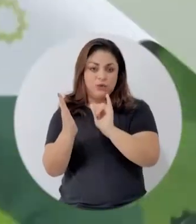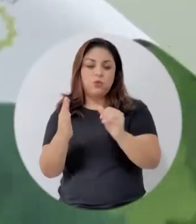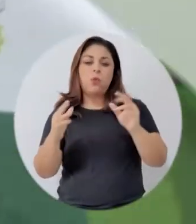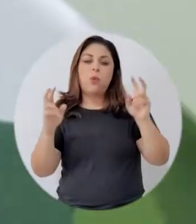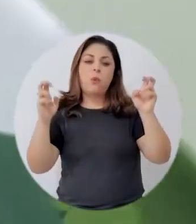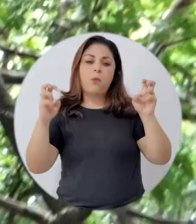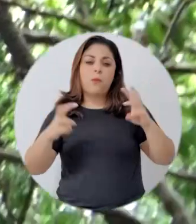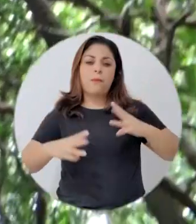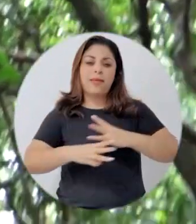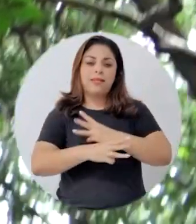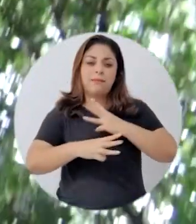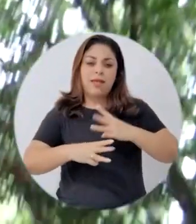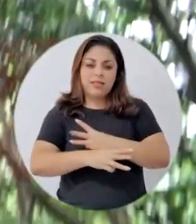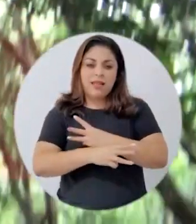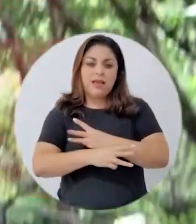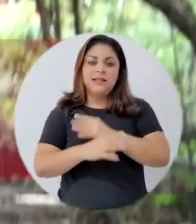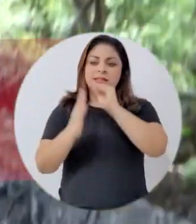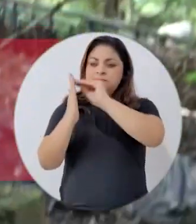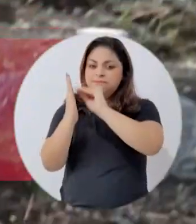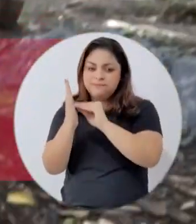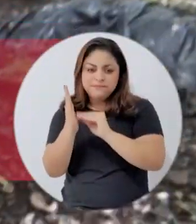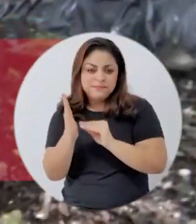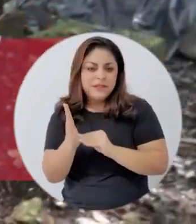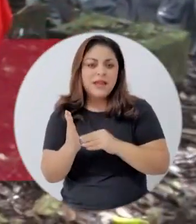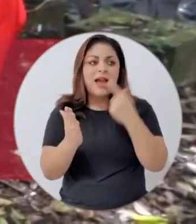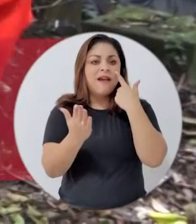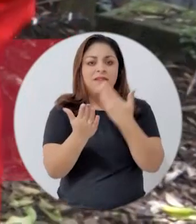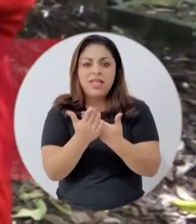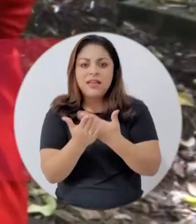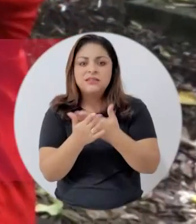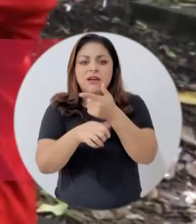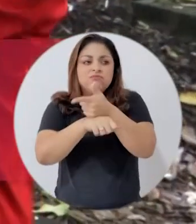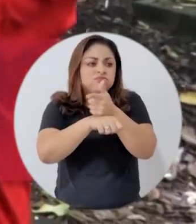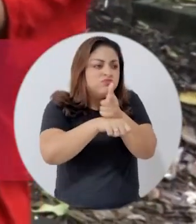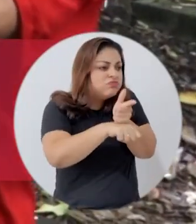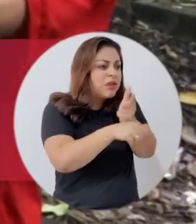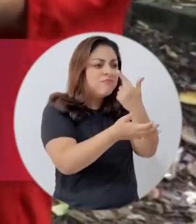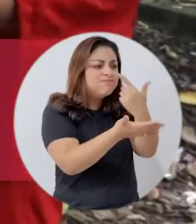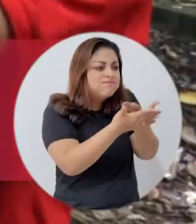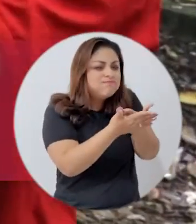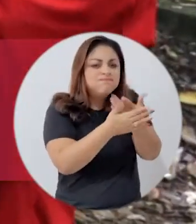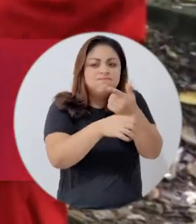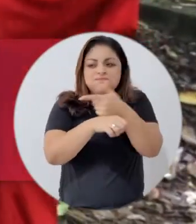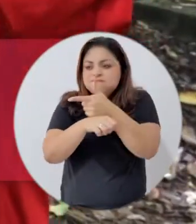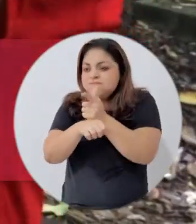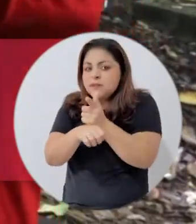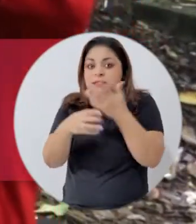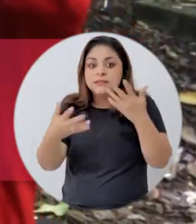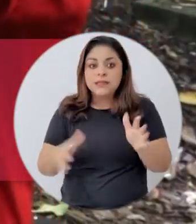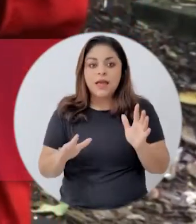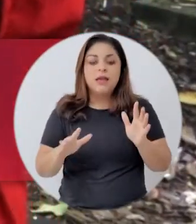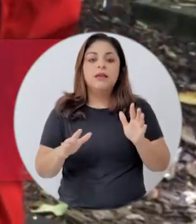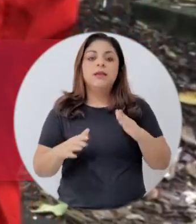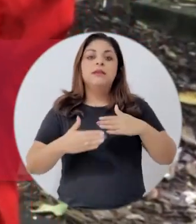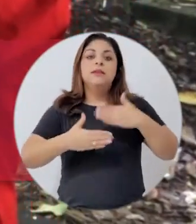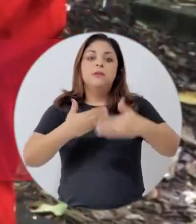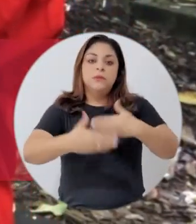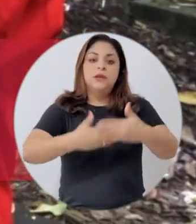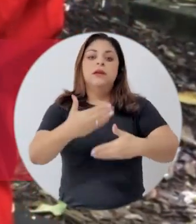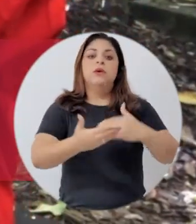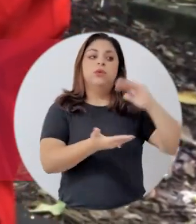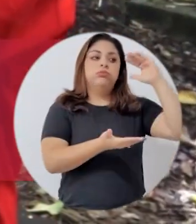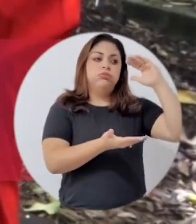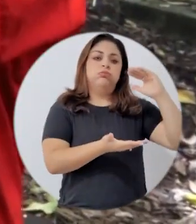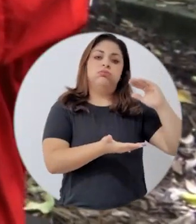matemática, el levantamiento de evidencias para las verificaciones, hasta llegar a obtener la certificación, sí es un